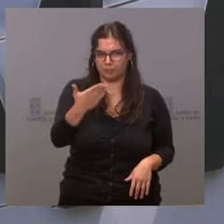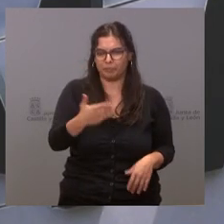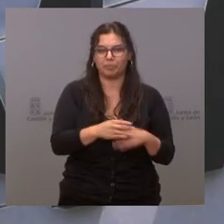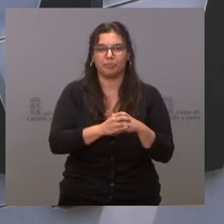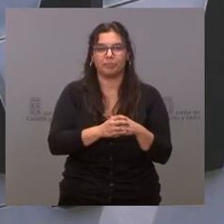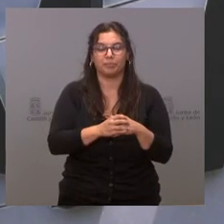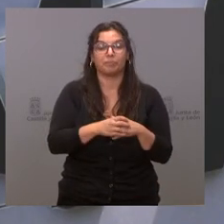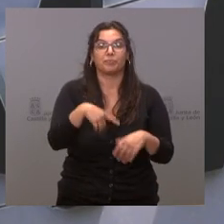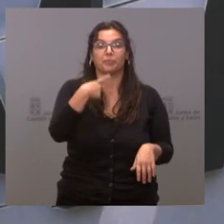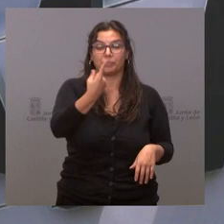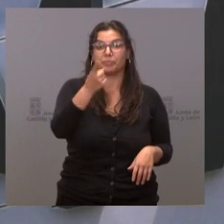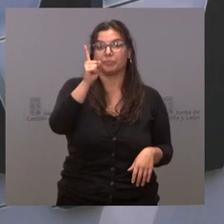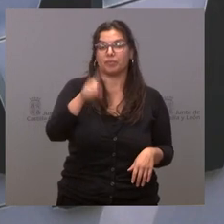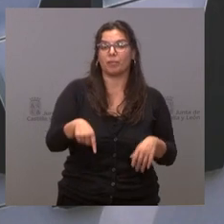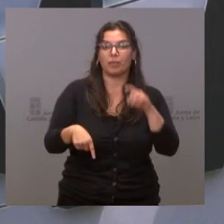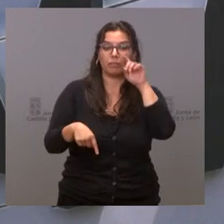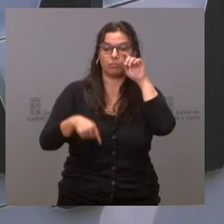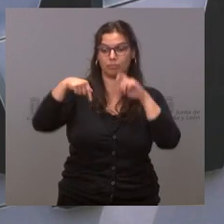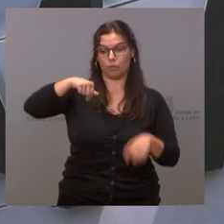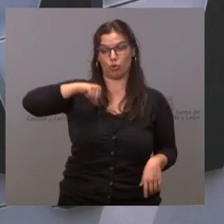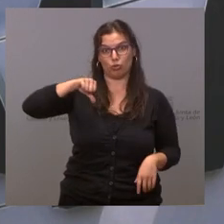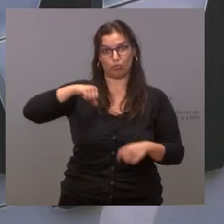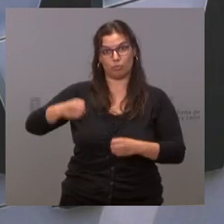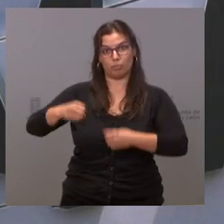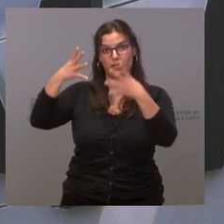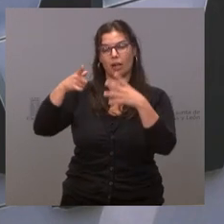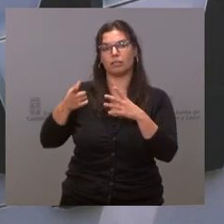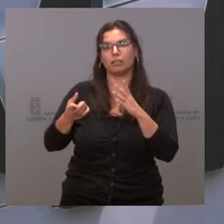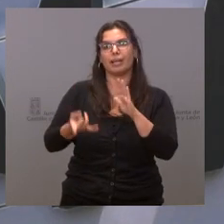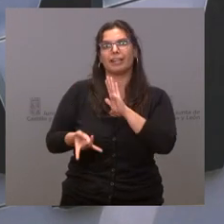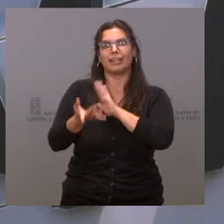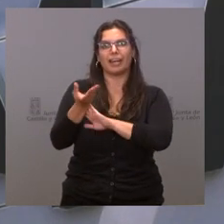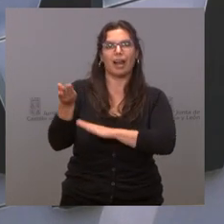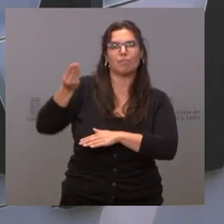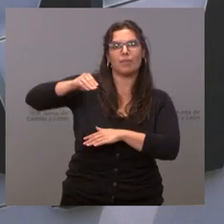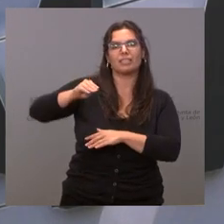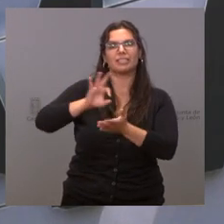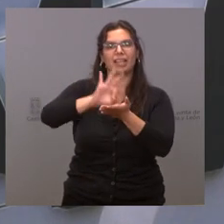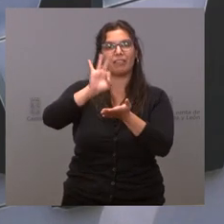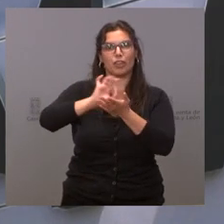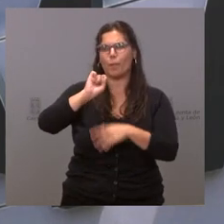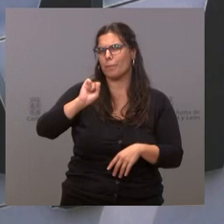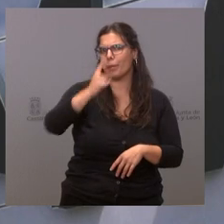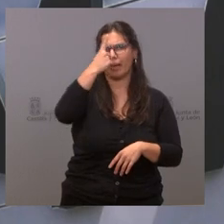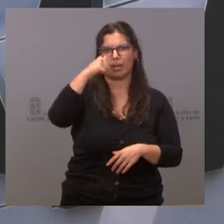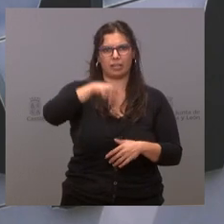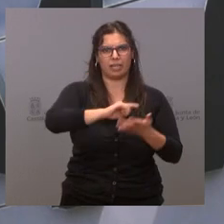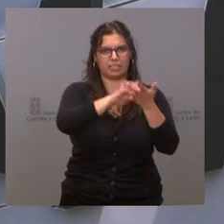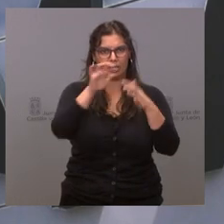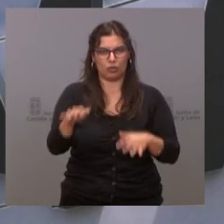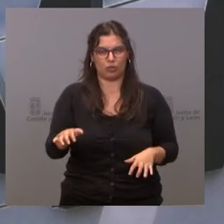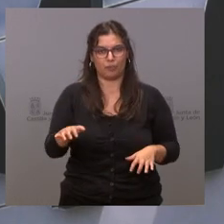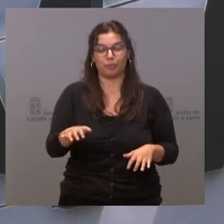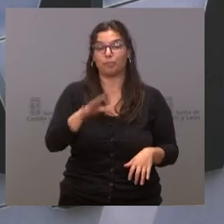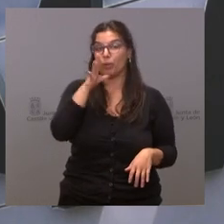anuncios qué este hospital va a incorporar un servicio pionero en castilla y león' porque un